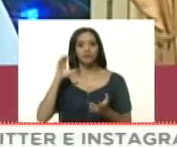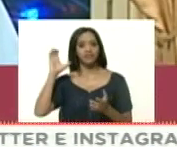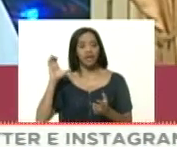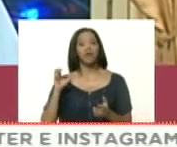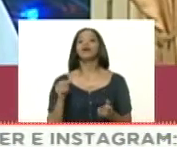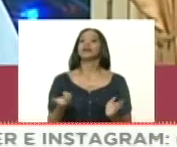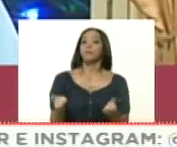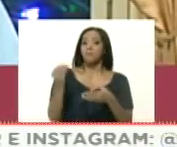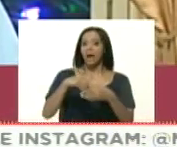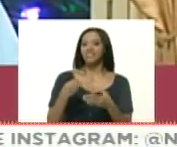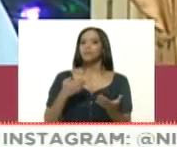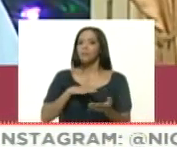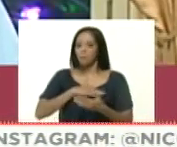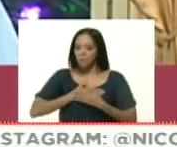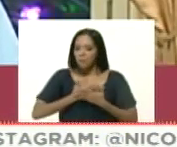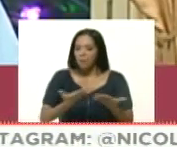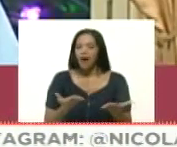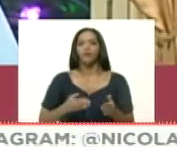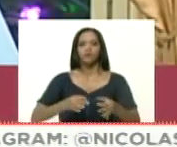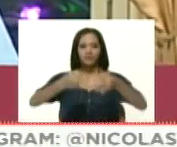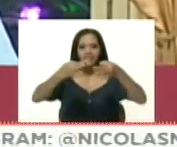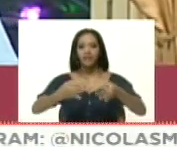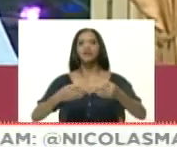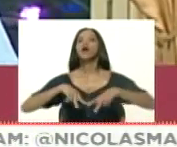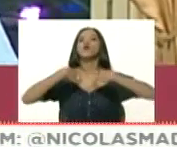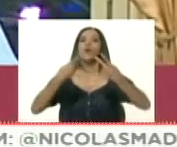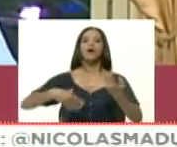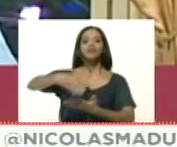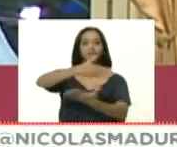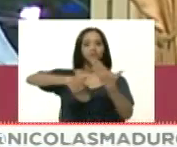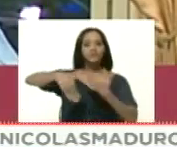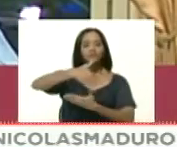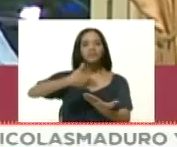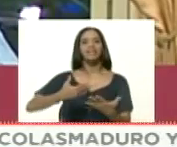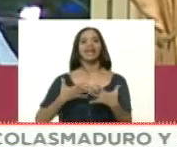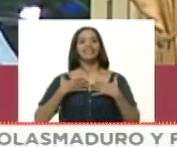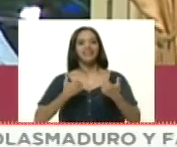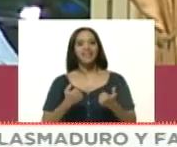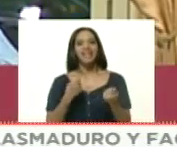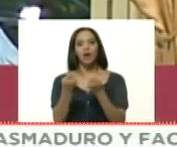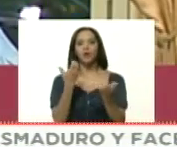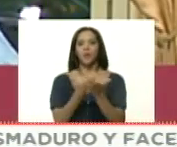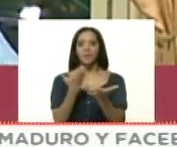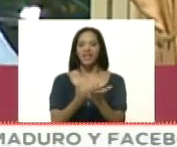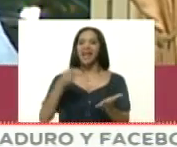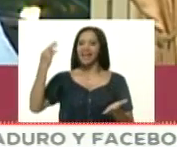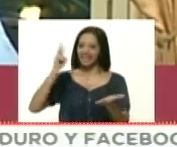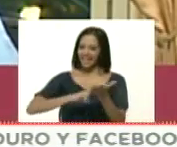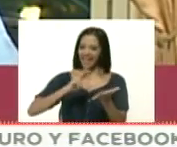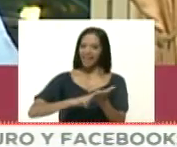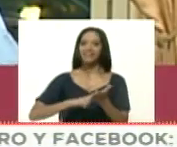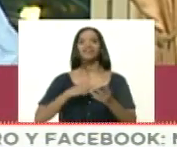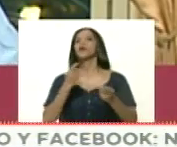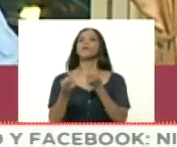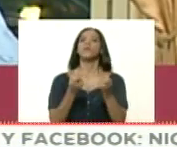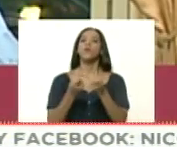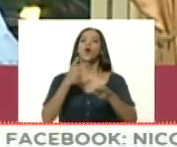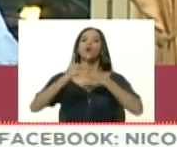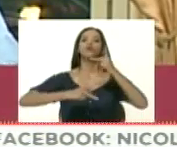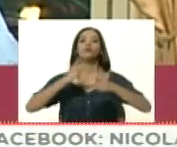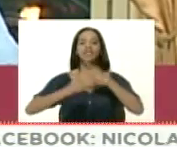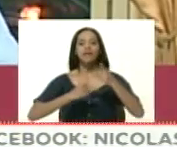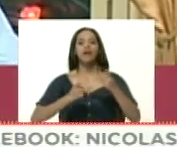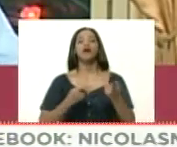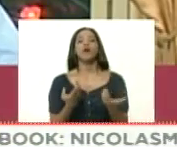además vamos garantizando una nueva dinámica de recuperación de la economía real, de la economía productiva. Una